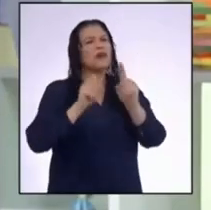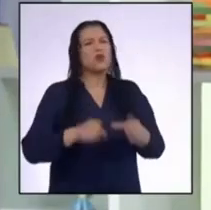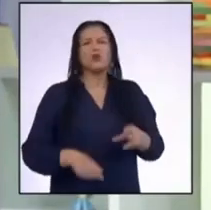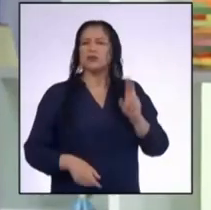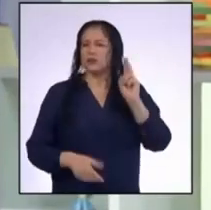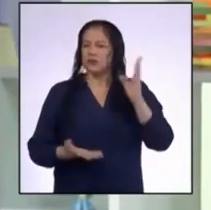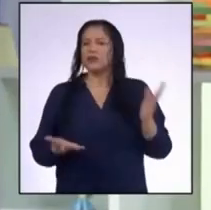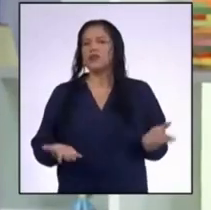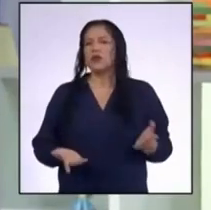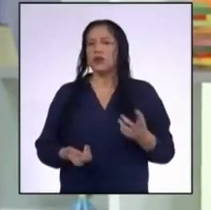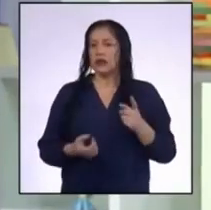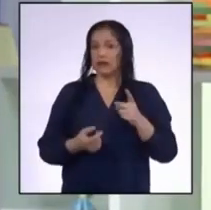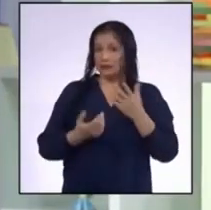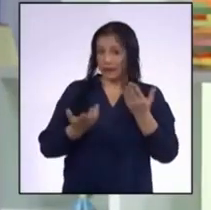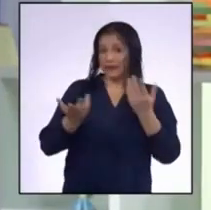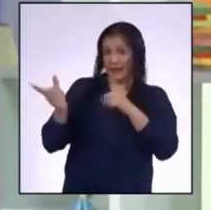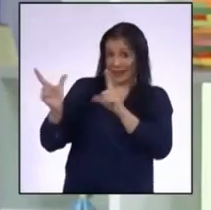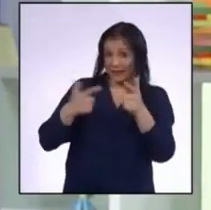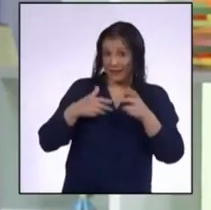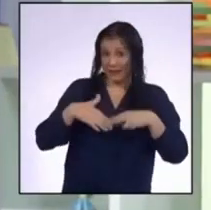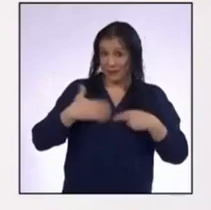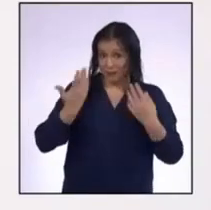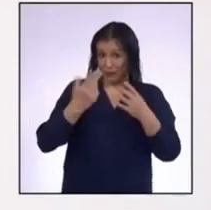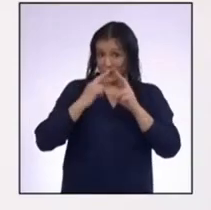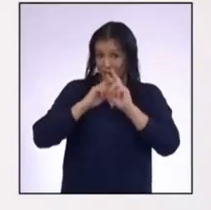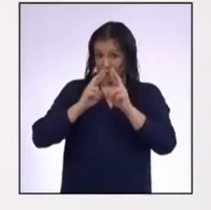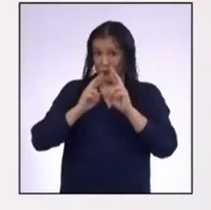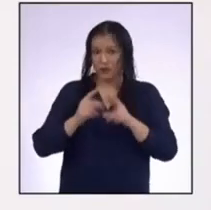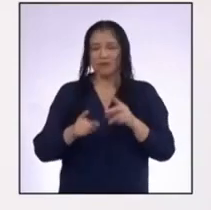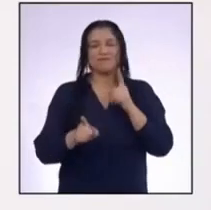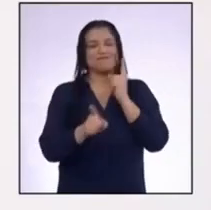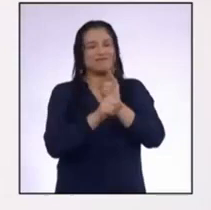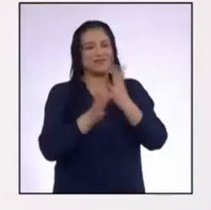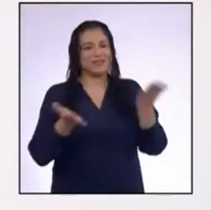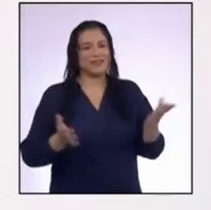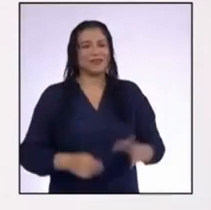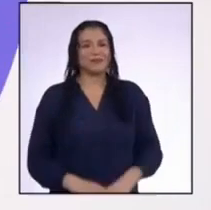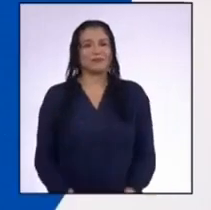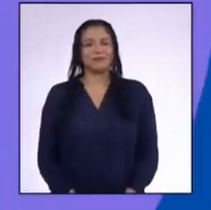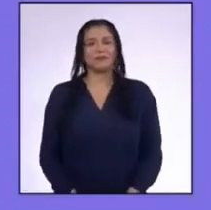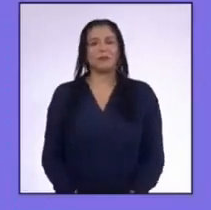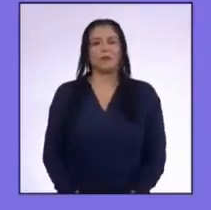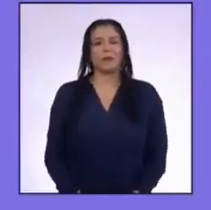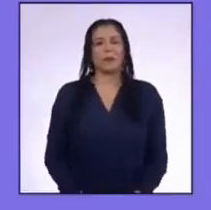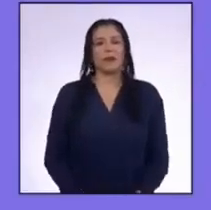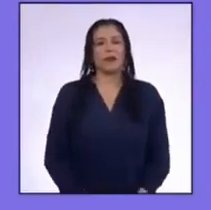algunas preguntas. ¿Está lista para contestarlas? Por supuesto.